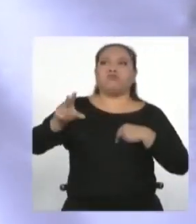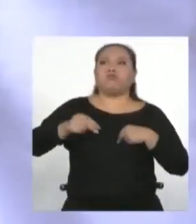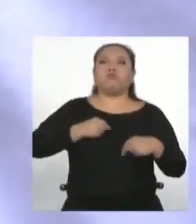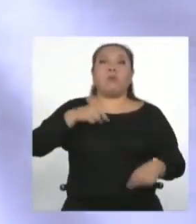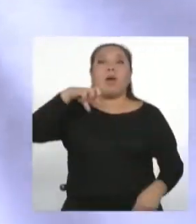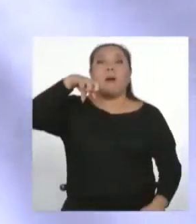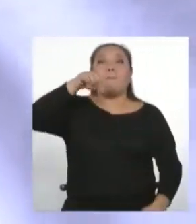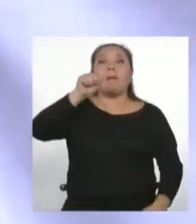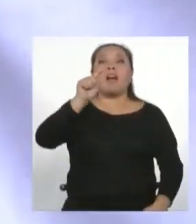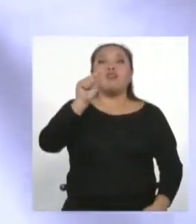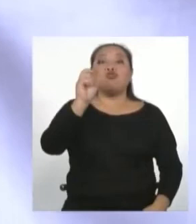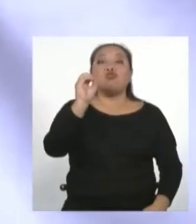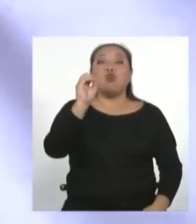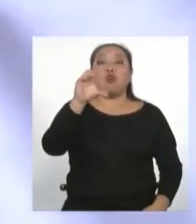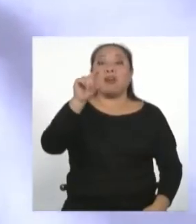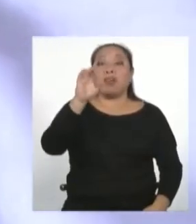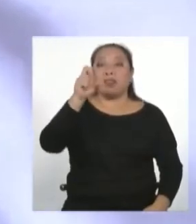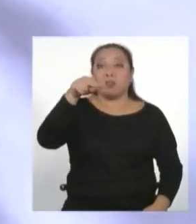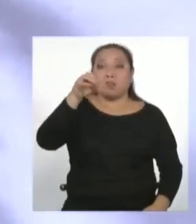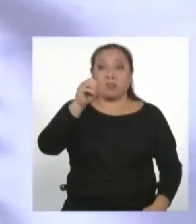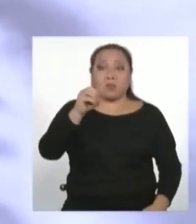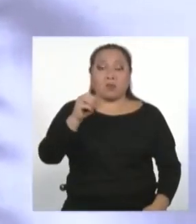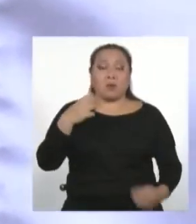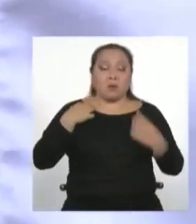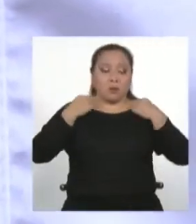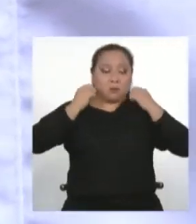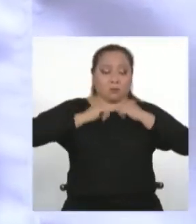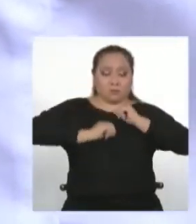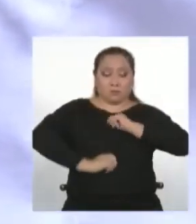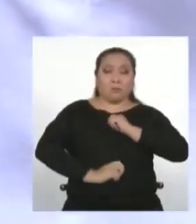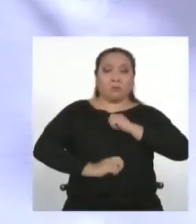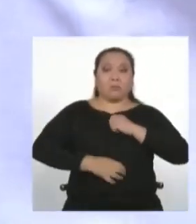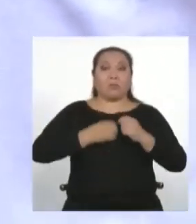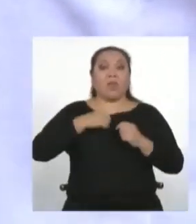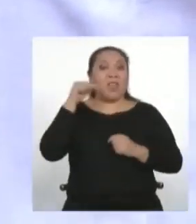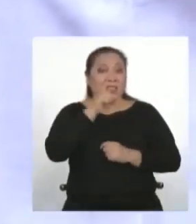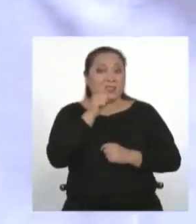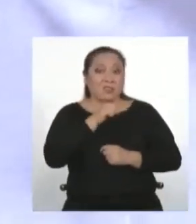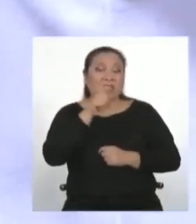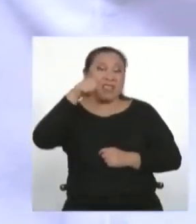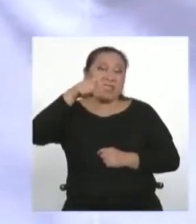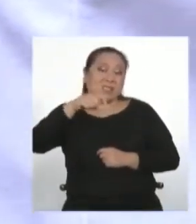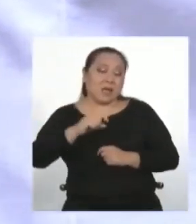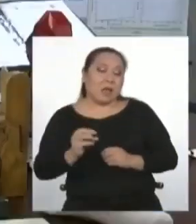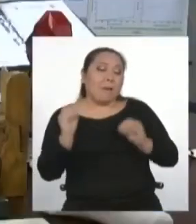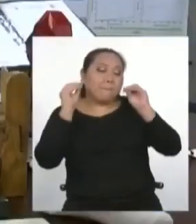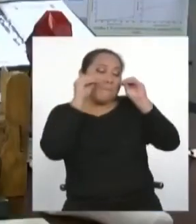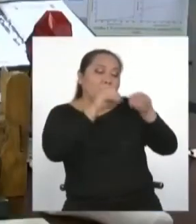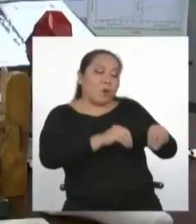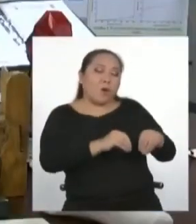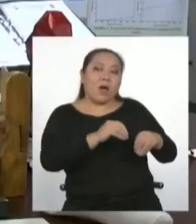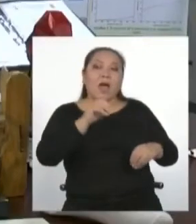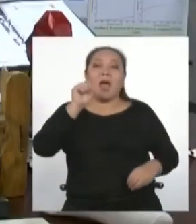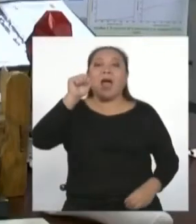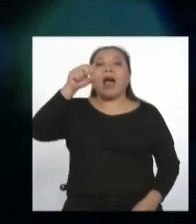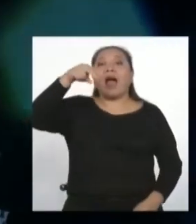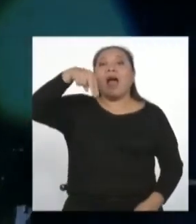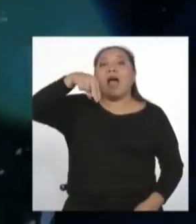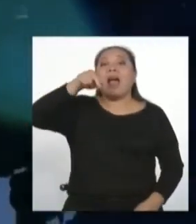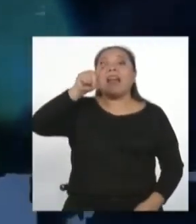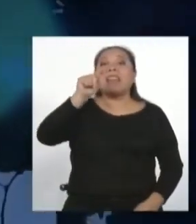de mandiles los cuales puedan protegerte, tengan una actividad antibacteriana, es